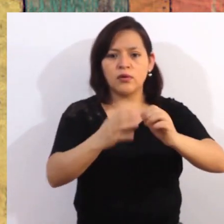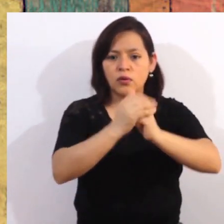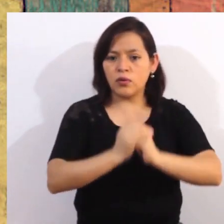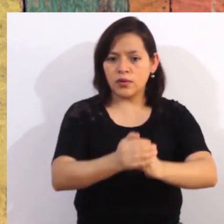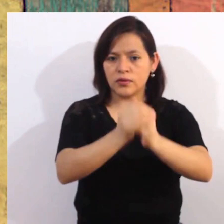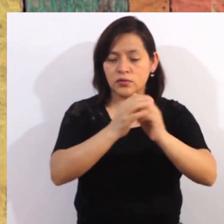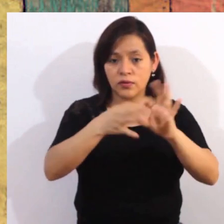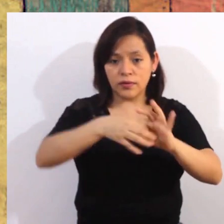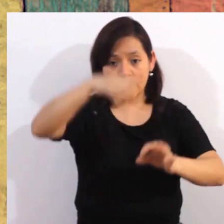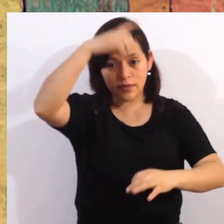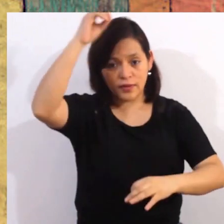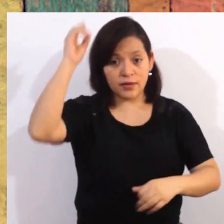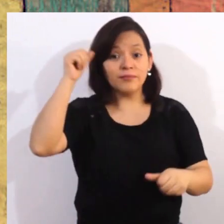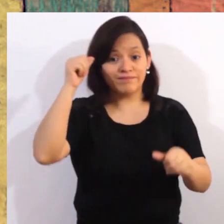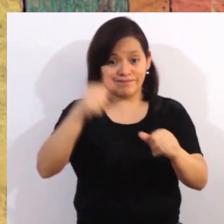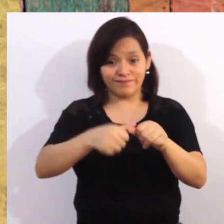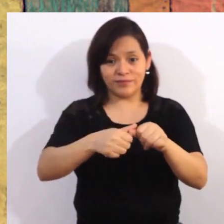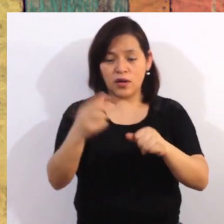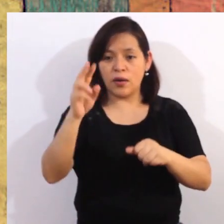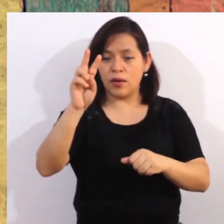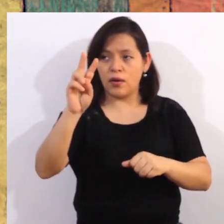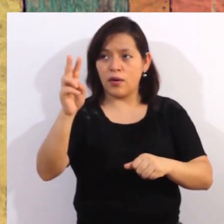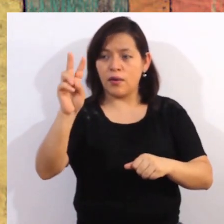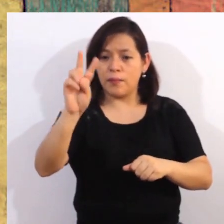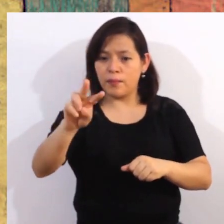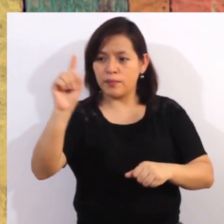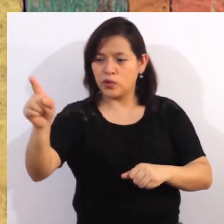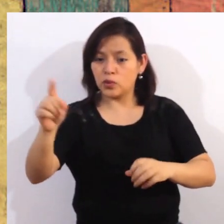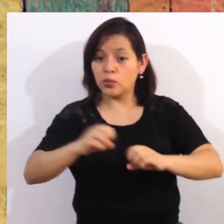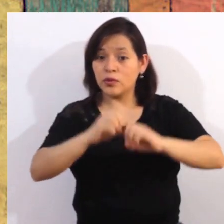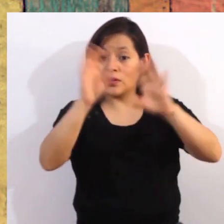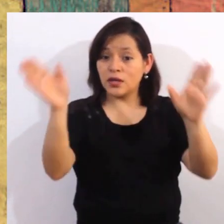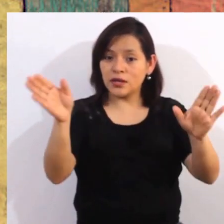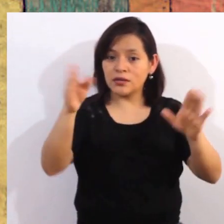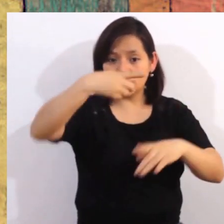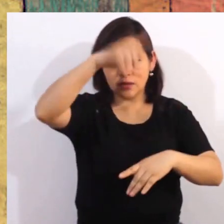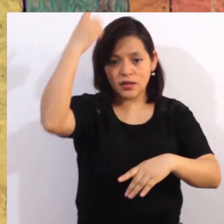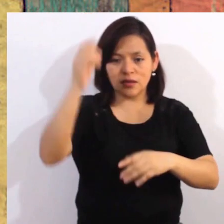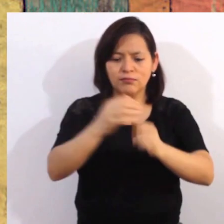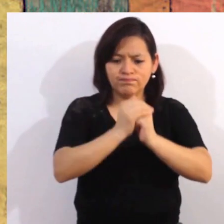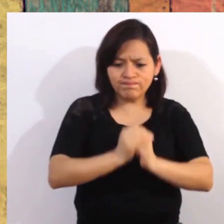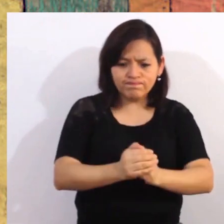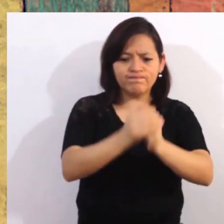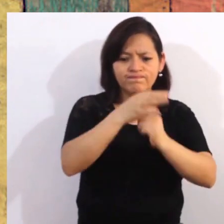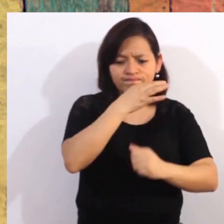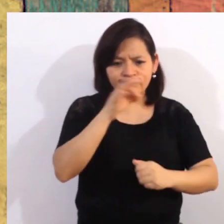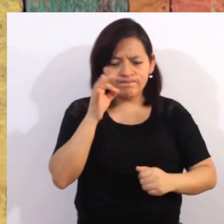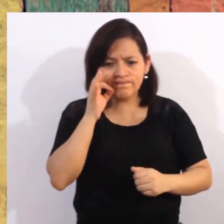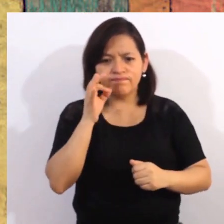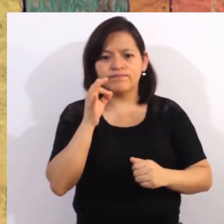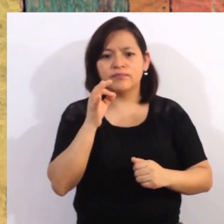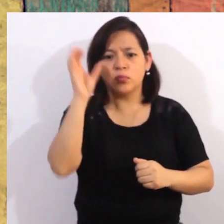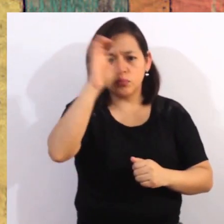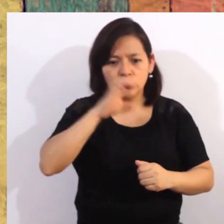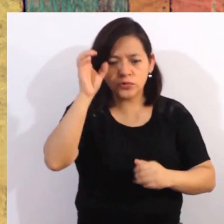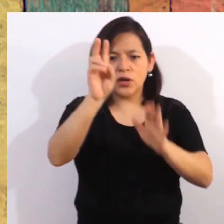21 días. Precisamente Daniel ha destinado su corazón para buscar la voluntad de Dios. Y acuérdate de